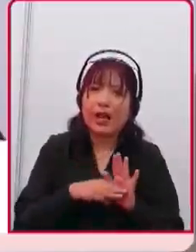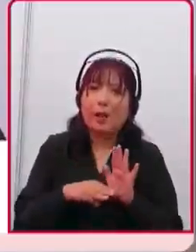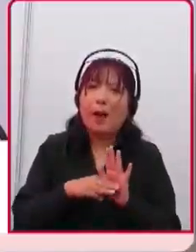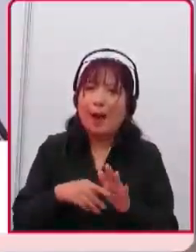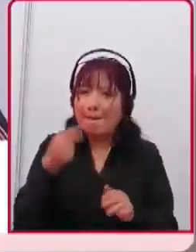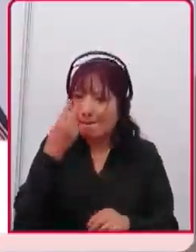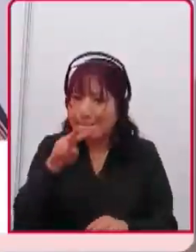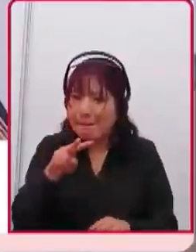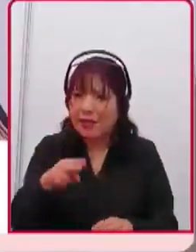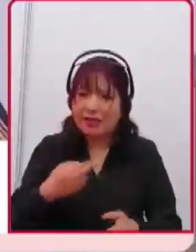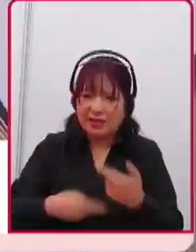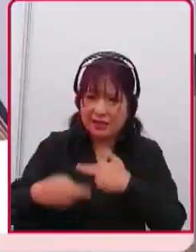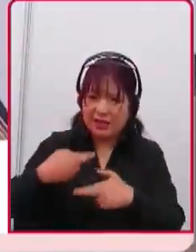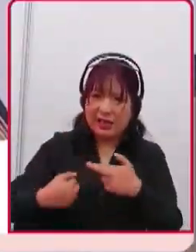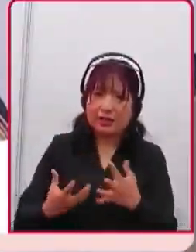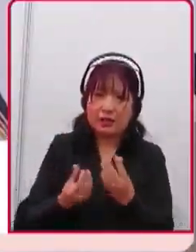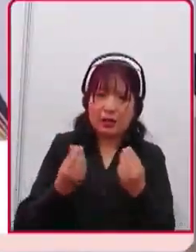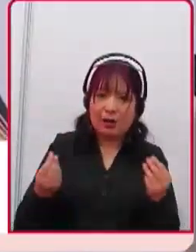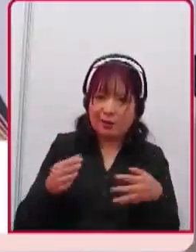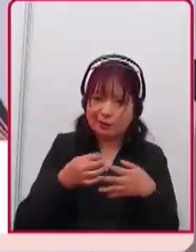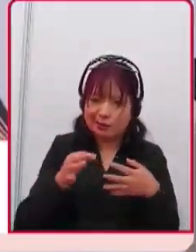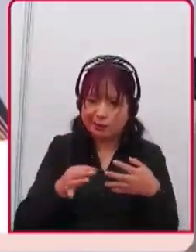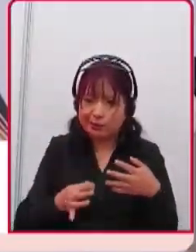habían utilizado, multivariable,